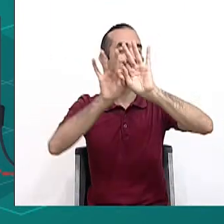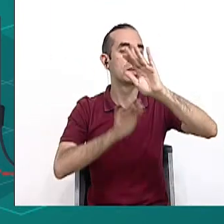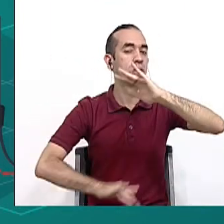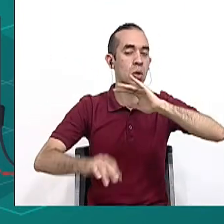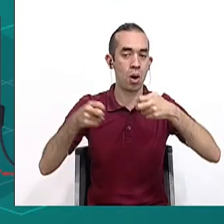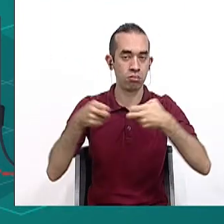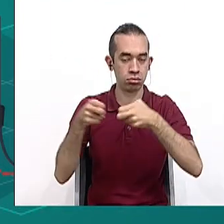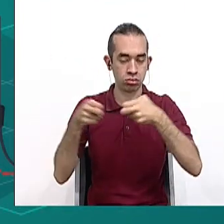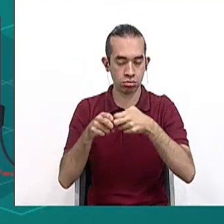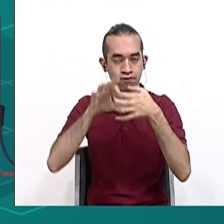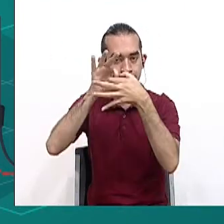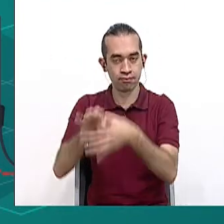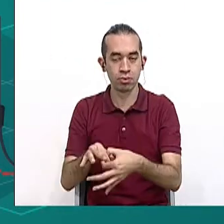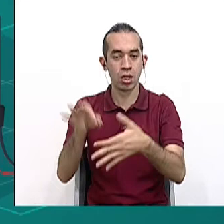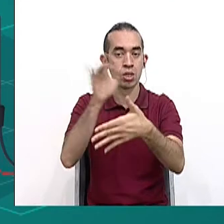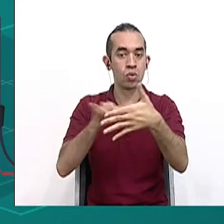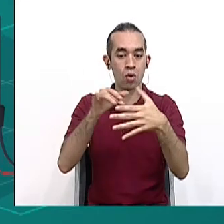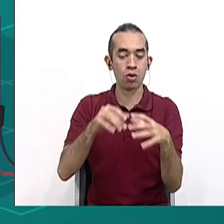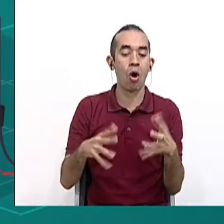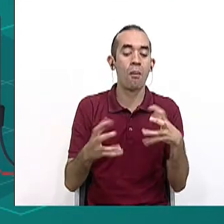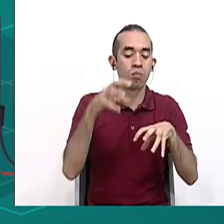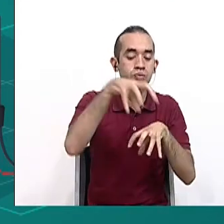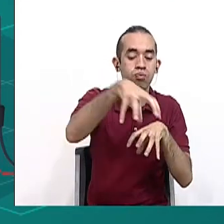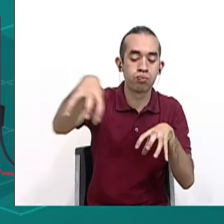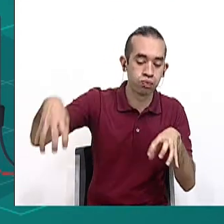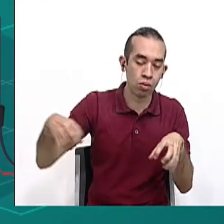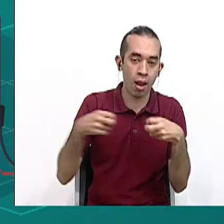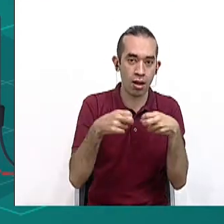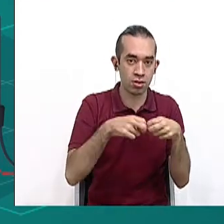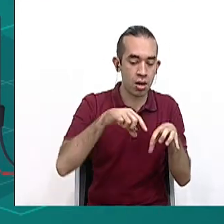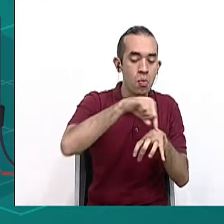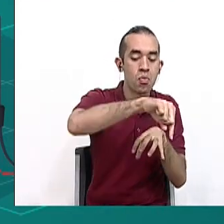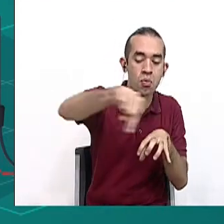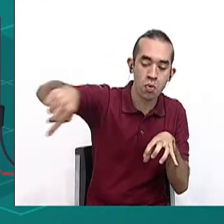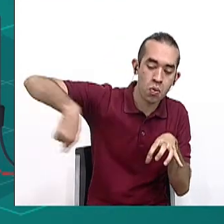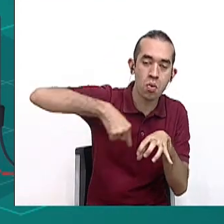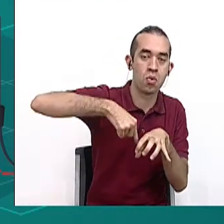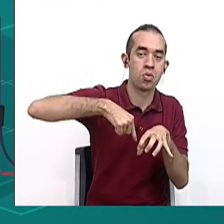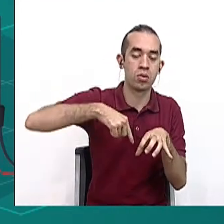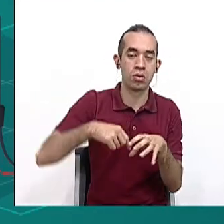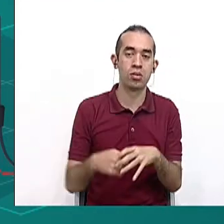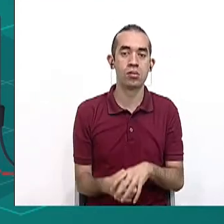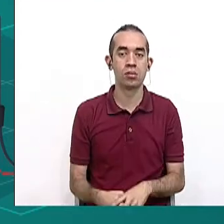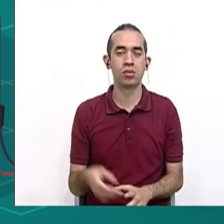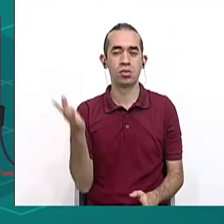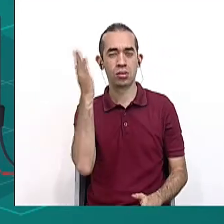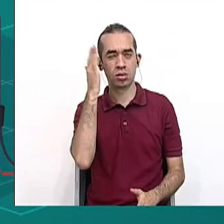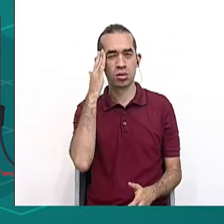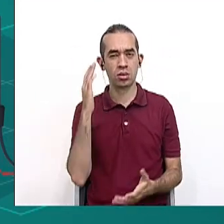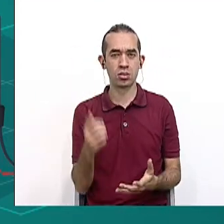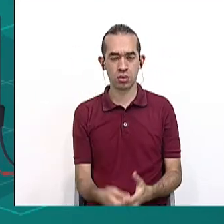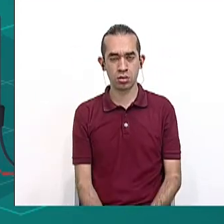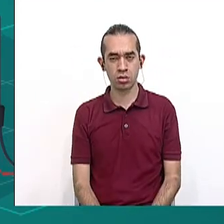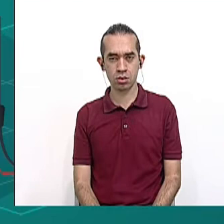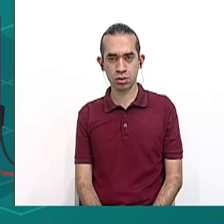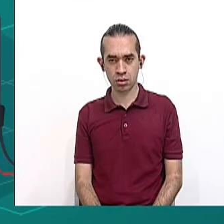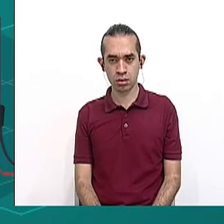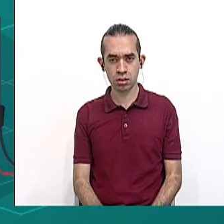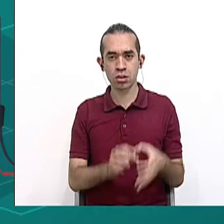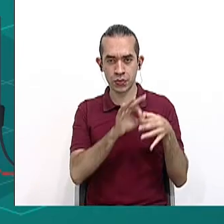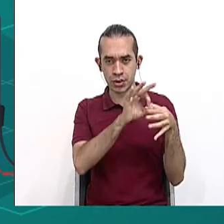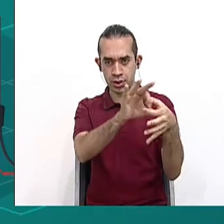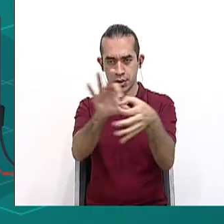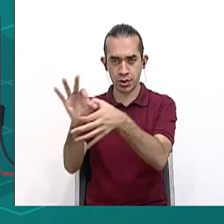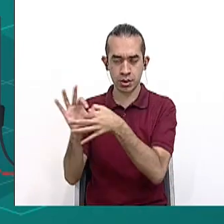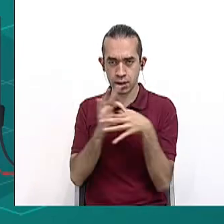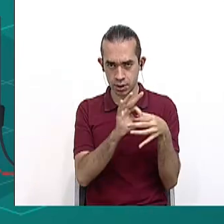está relacionada con el estudio de los circuitos eléctricos. ¿Saben ustedes cuáles son esos componentes, esas